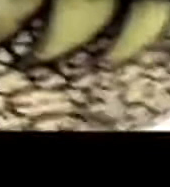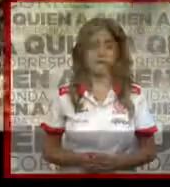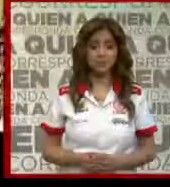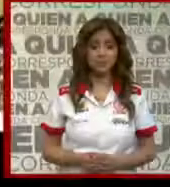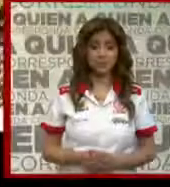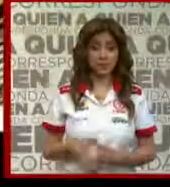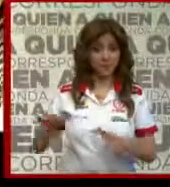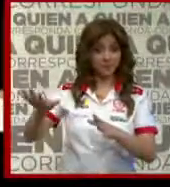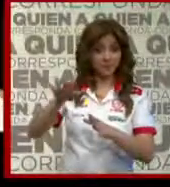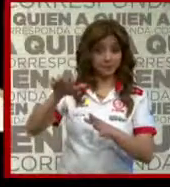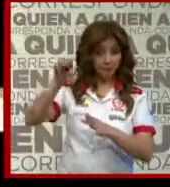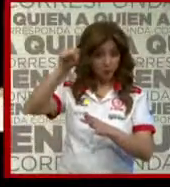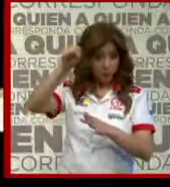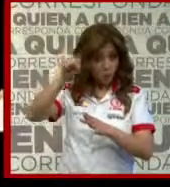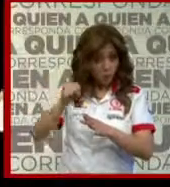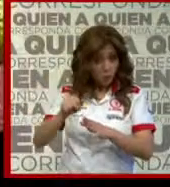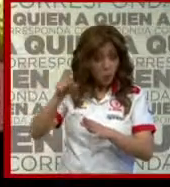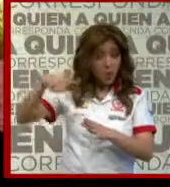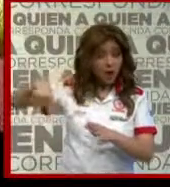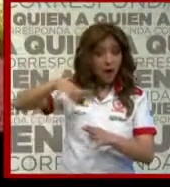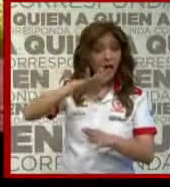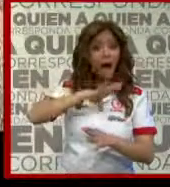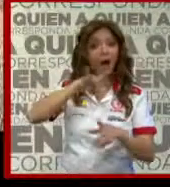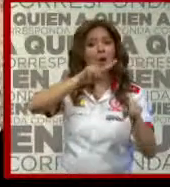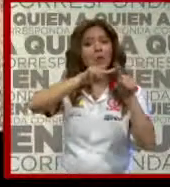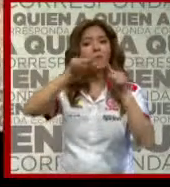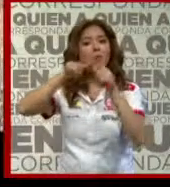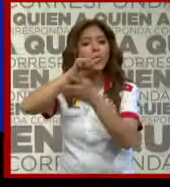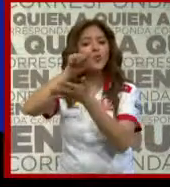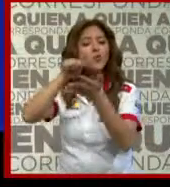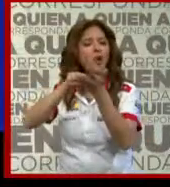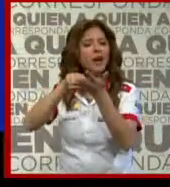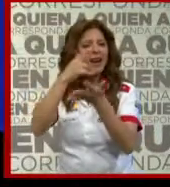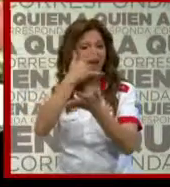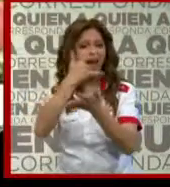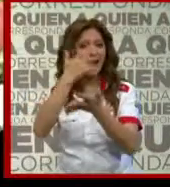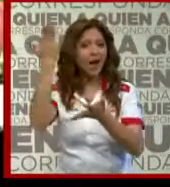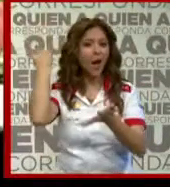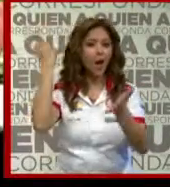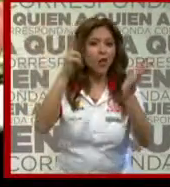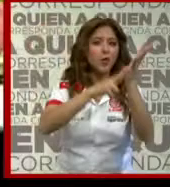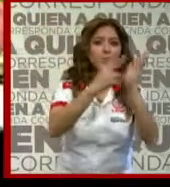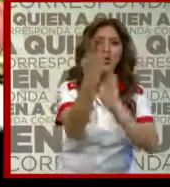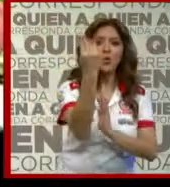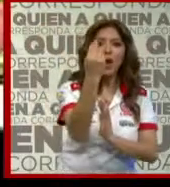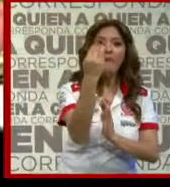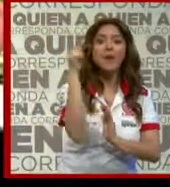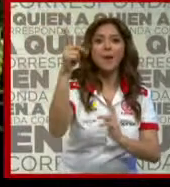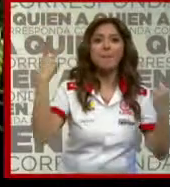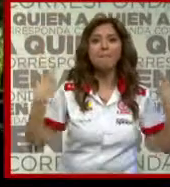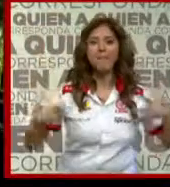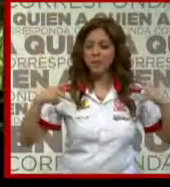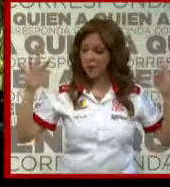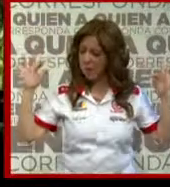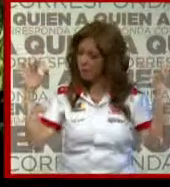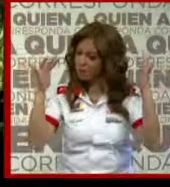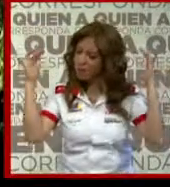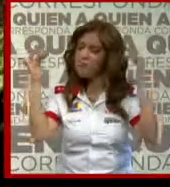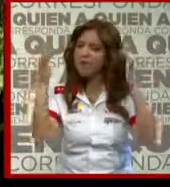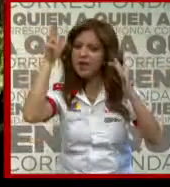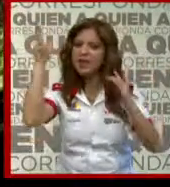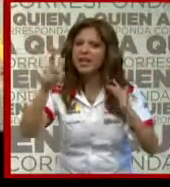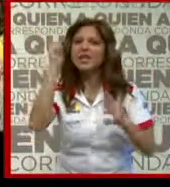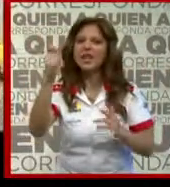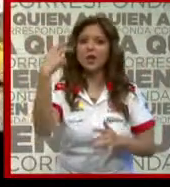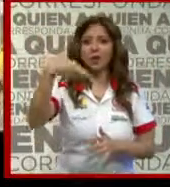Al sur de la capital del estado se encuentra un lugar muy peculiar. Desde el año 2009 existe para el deleite de los hidalguenses. Hablamos del Dino